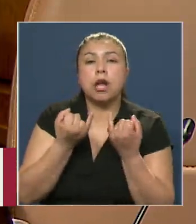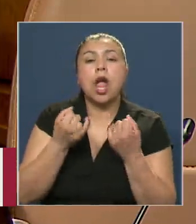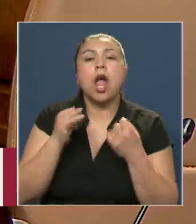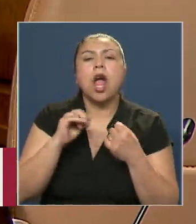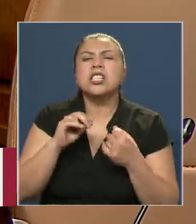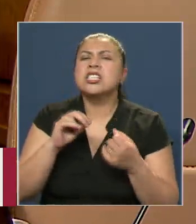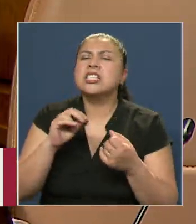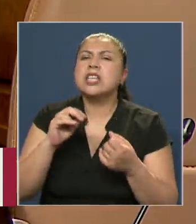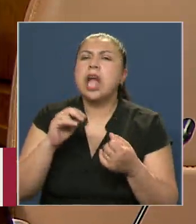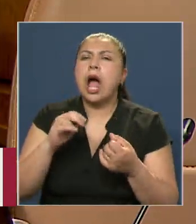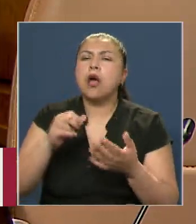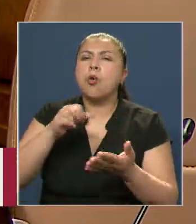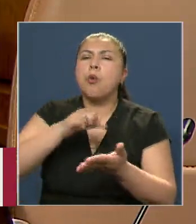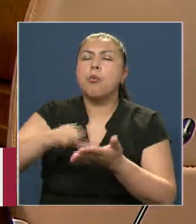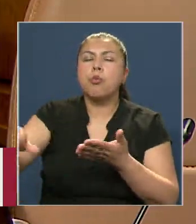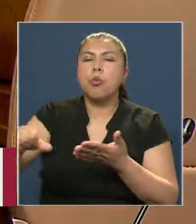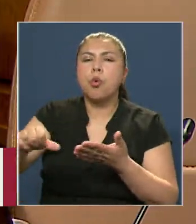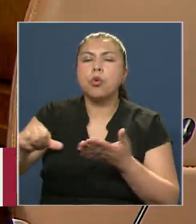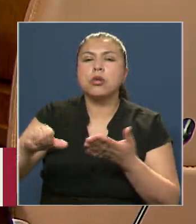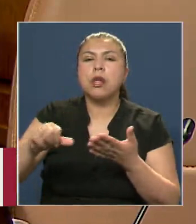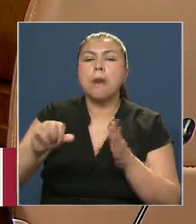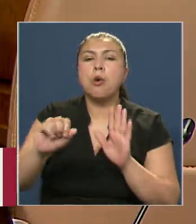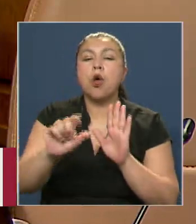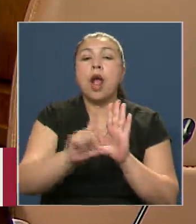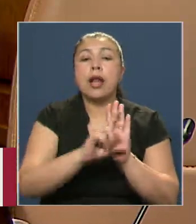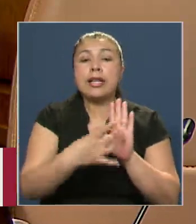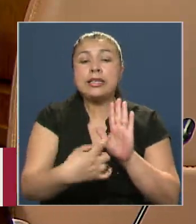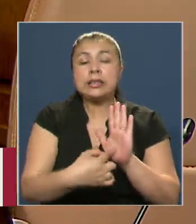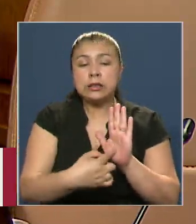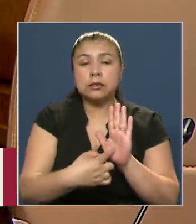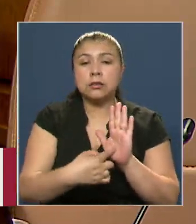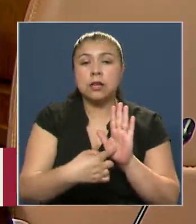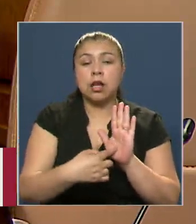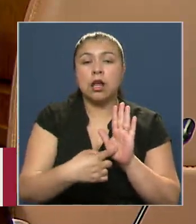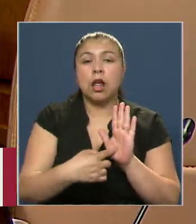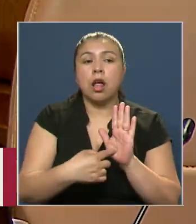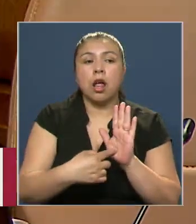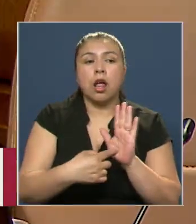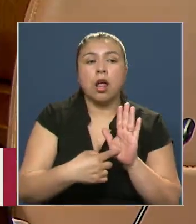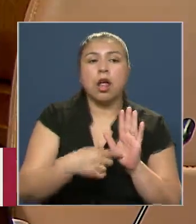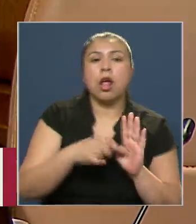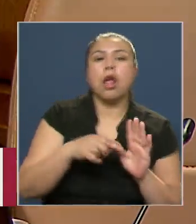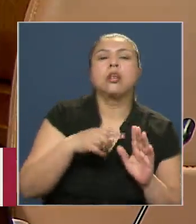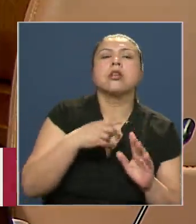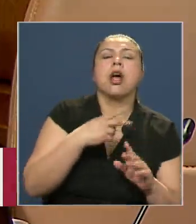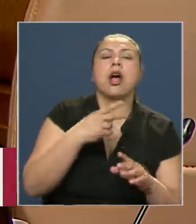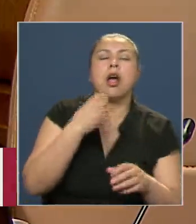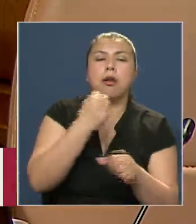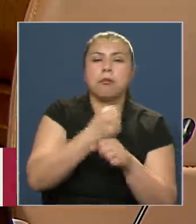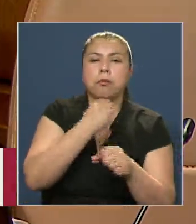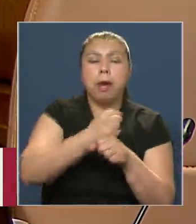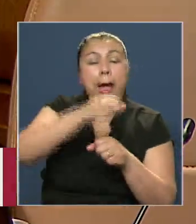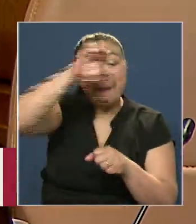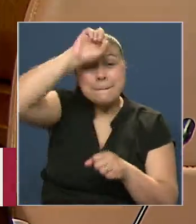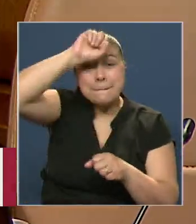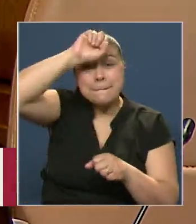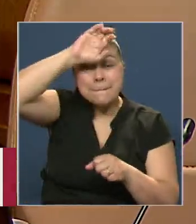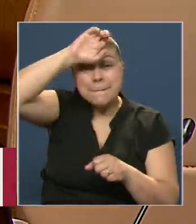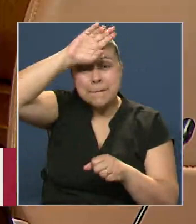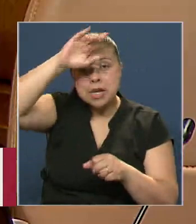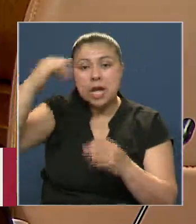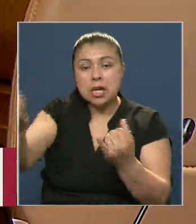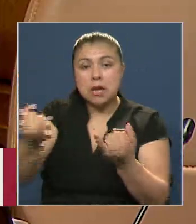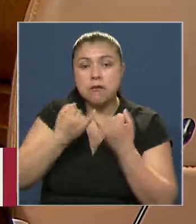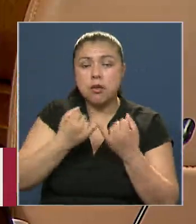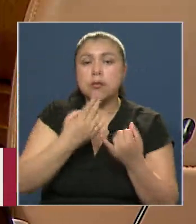cursado infracciones por incumplimiento de la normativa de seguridad estas dos faenas involucradas. Nos gustaría saber si es que eso ha sucedido. Y que informe también